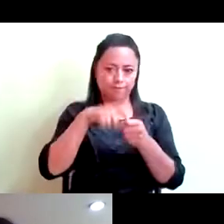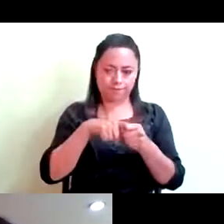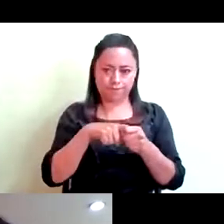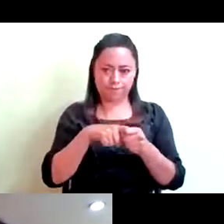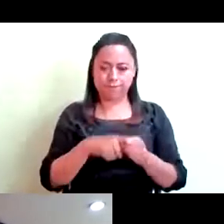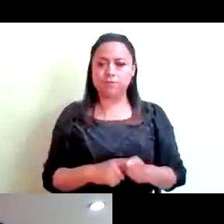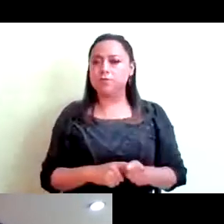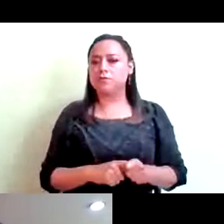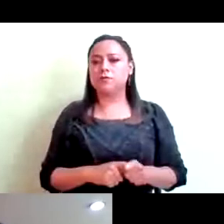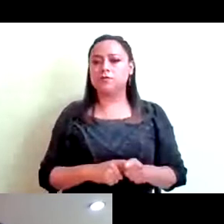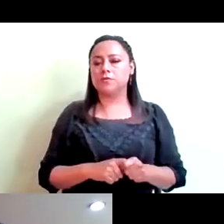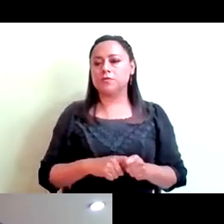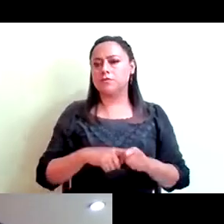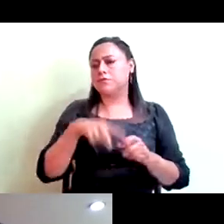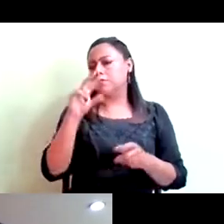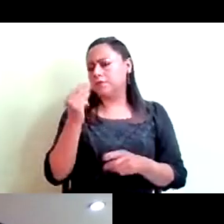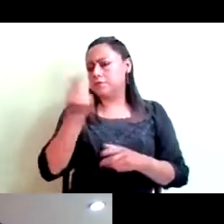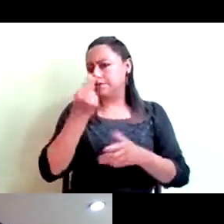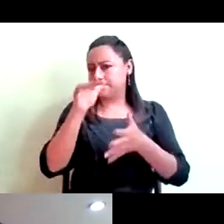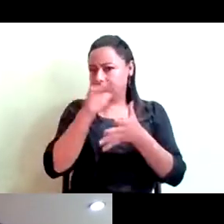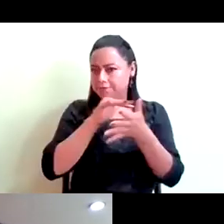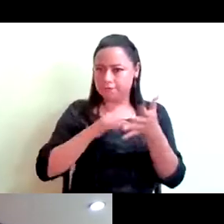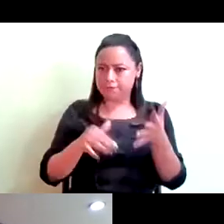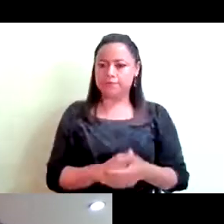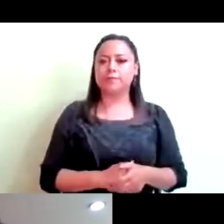de dispensarse, la lectura del mismo.